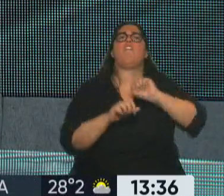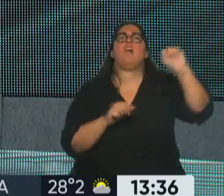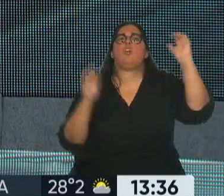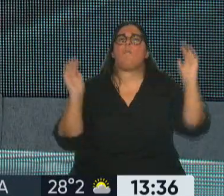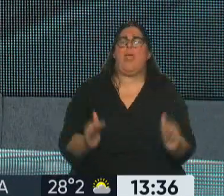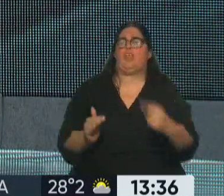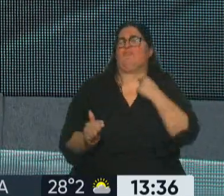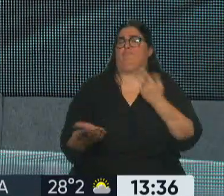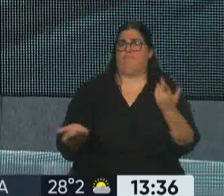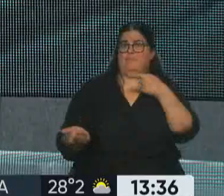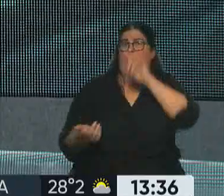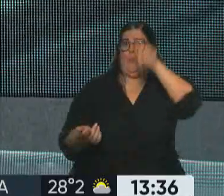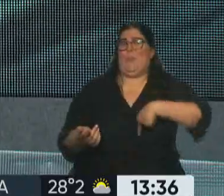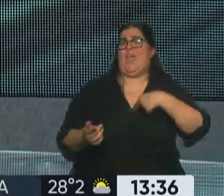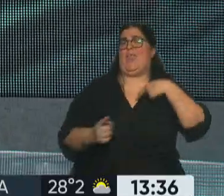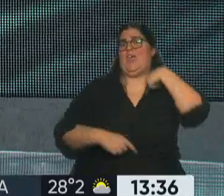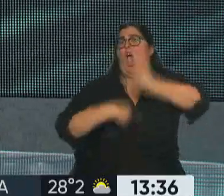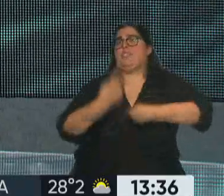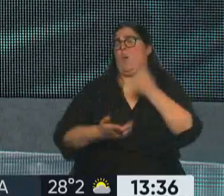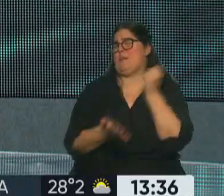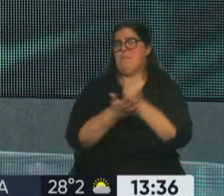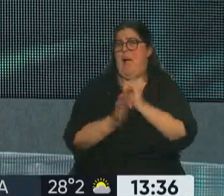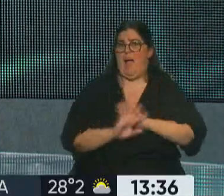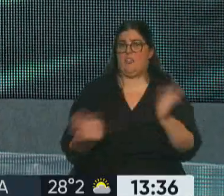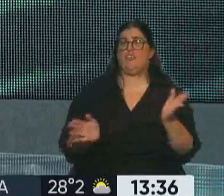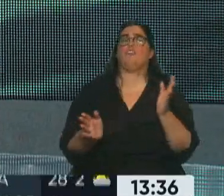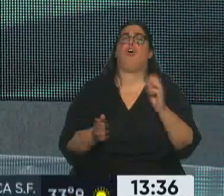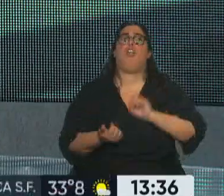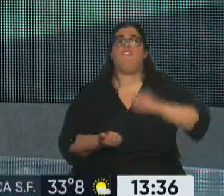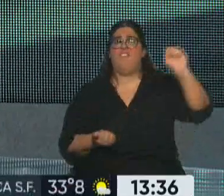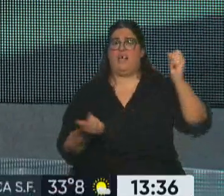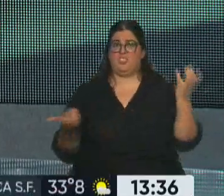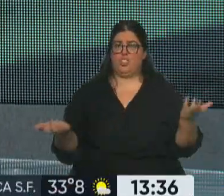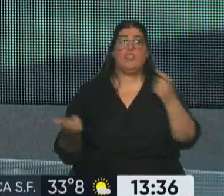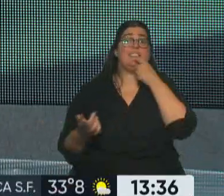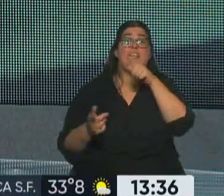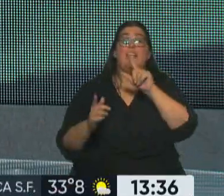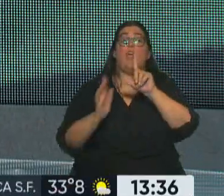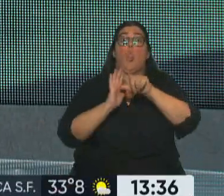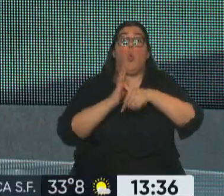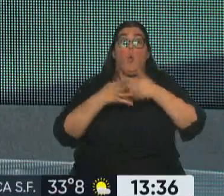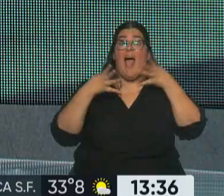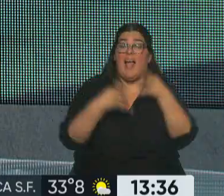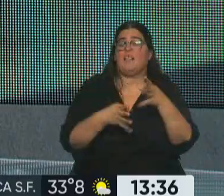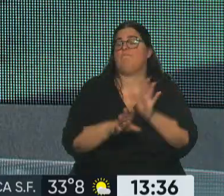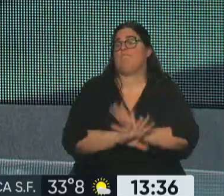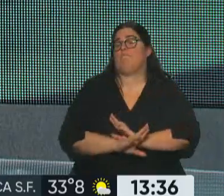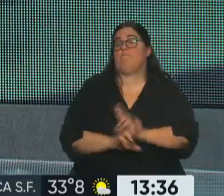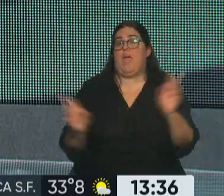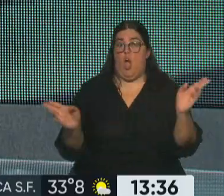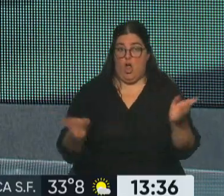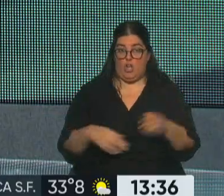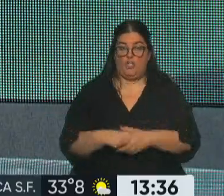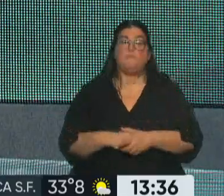bueno Esto Podría tener un impacto inflacionario sobre todo si perdura en el tiempo a priori si esto termina